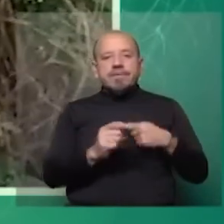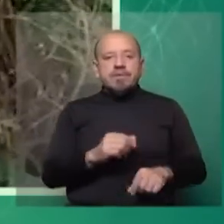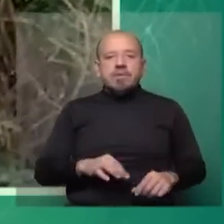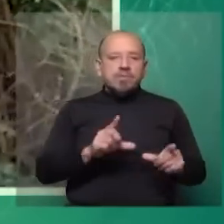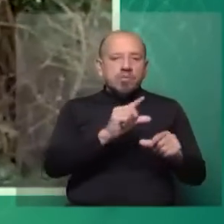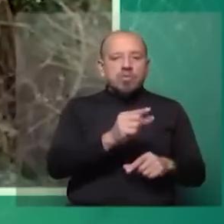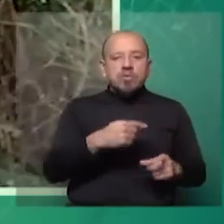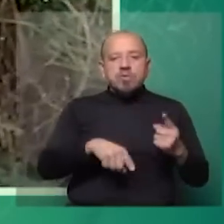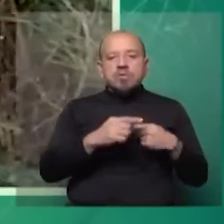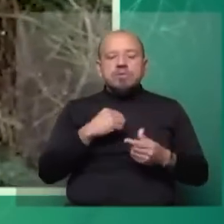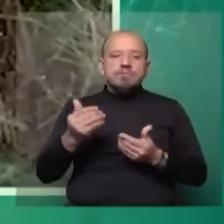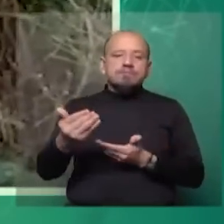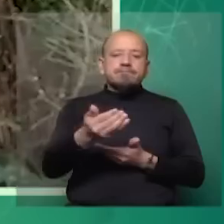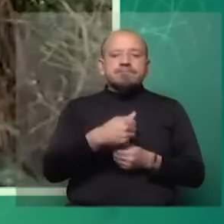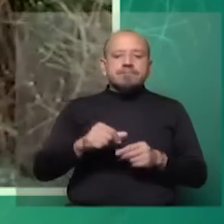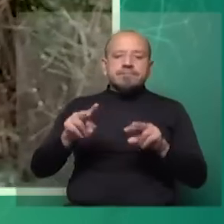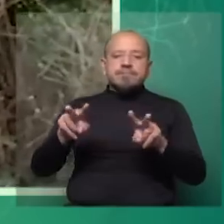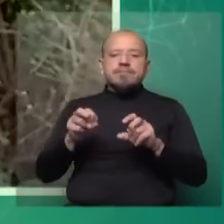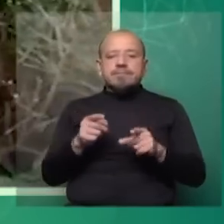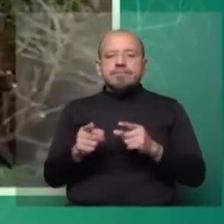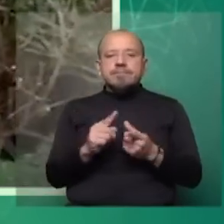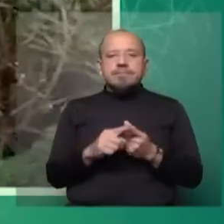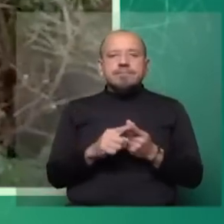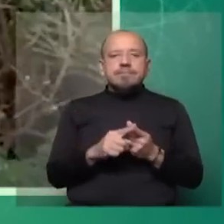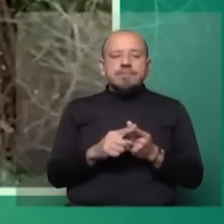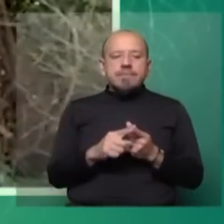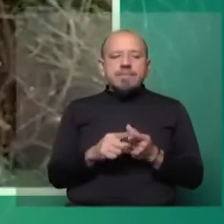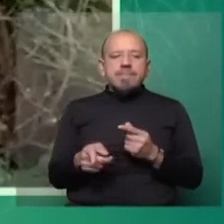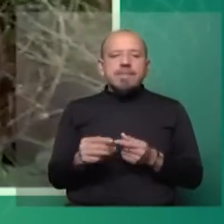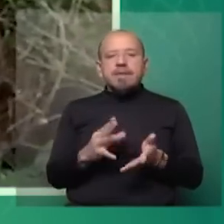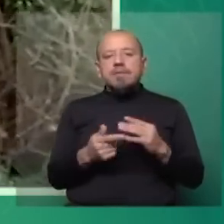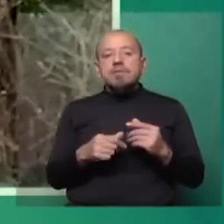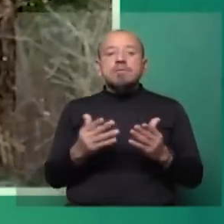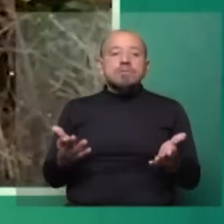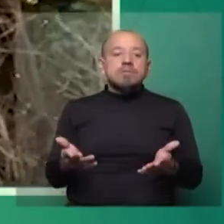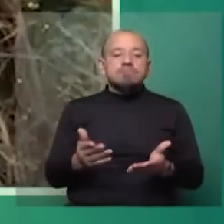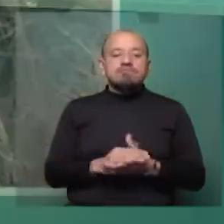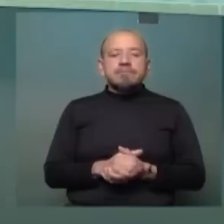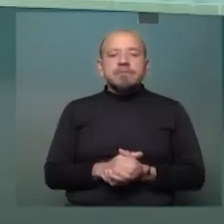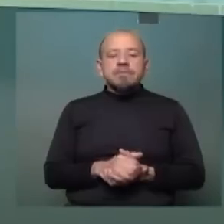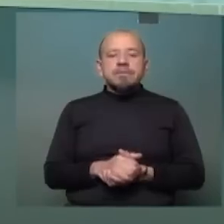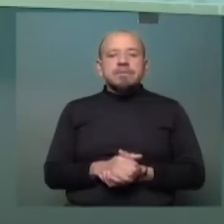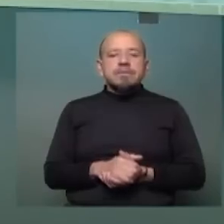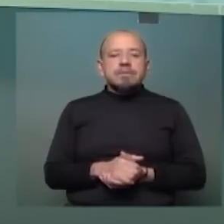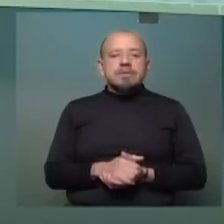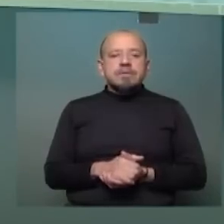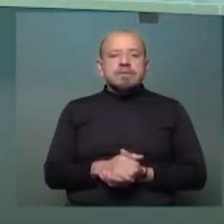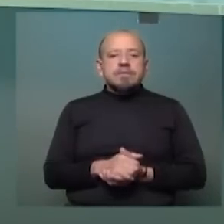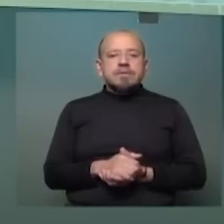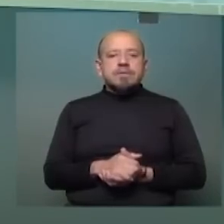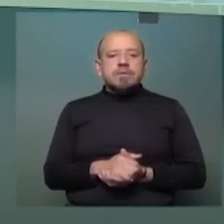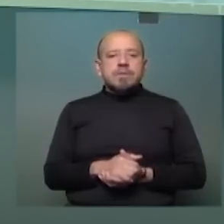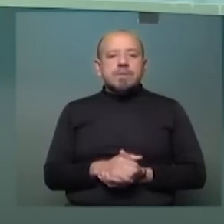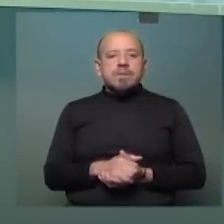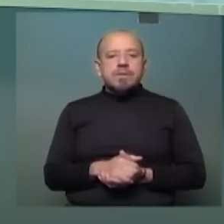recaudación también de ha caído en forma masiva Y de esa forma No sé hasta dónde vamos a parar no bueno y justamente